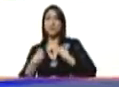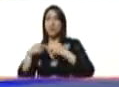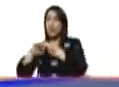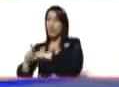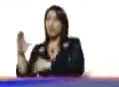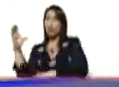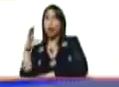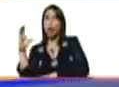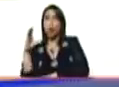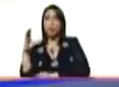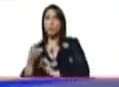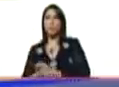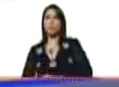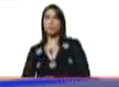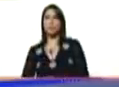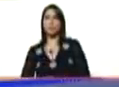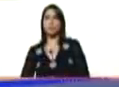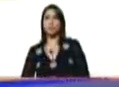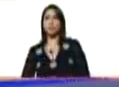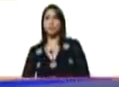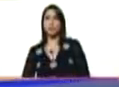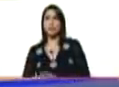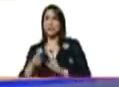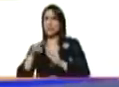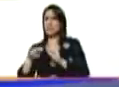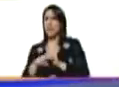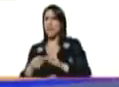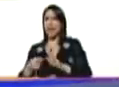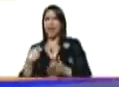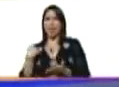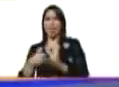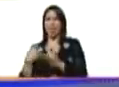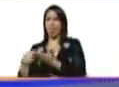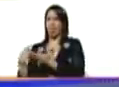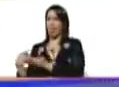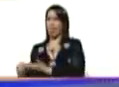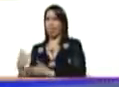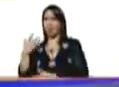ese nivel de gasto de un pachá.